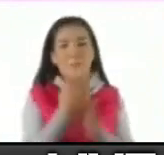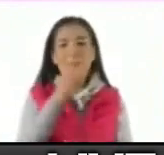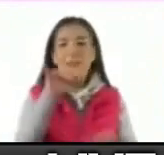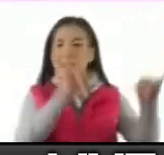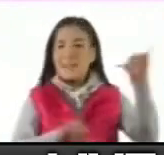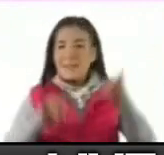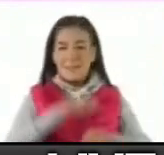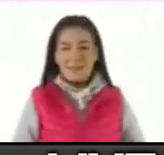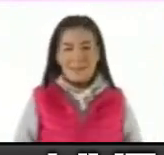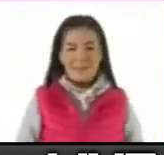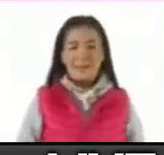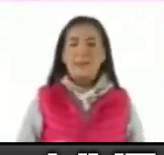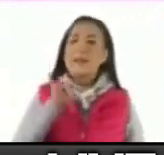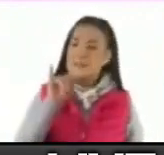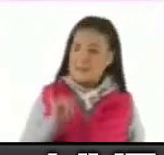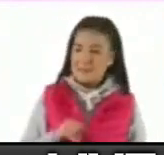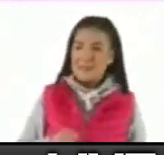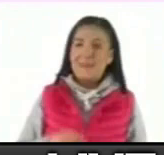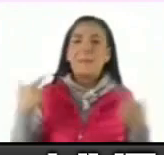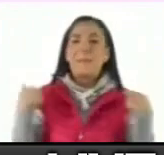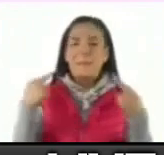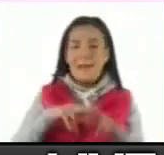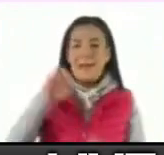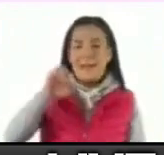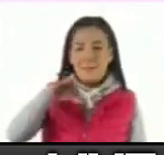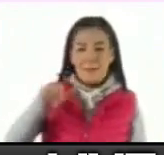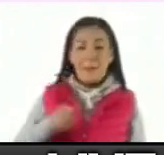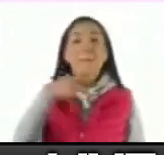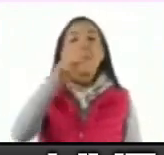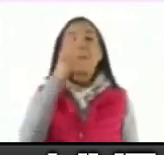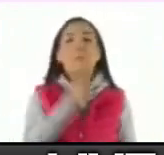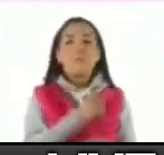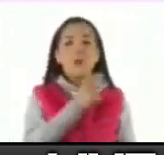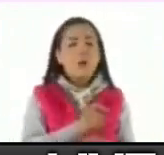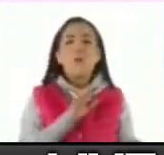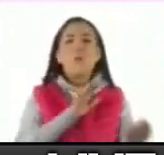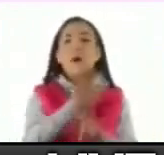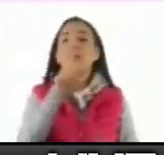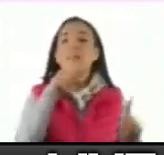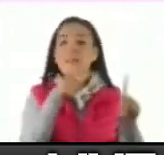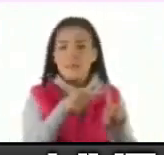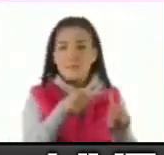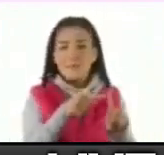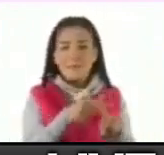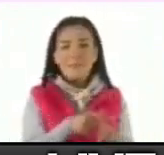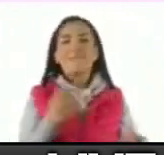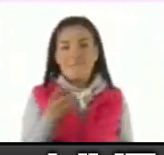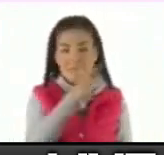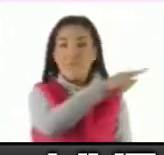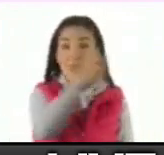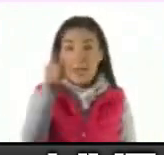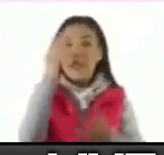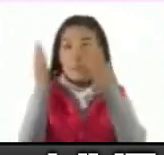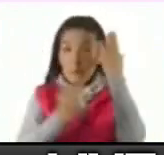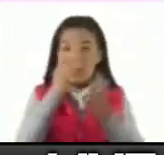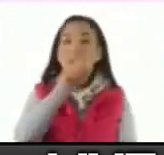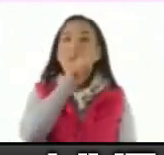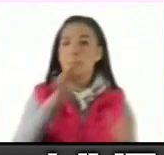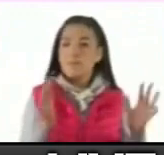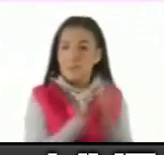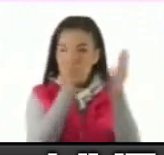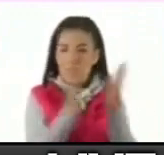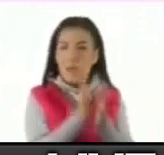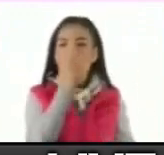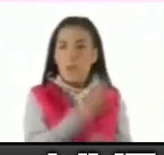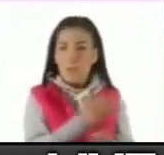Emma, pero primero establezcamos las bases. Una de mis condiciones será que también los estudiantes en casa participen en este